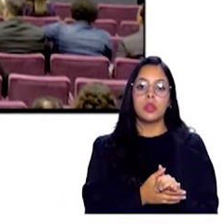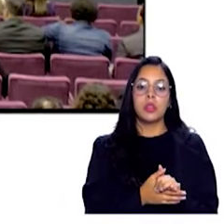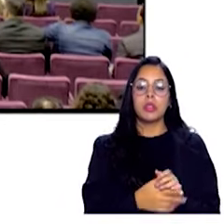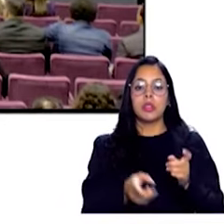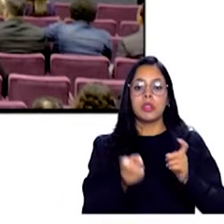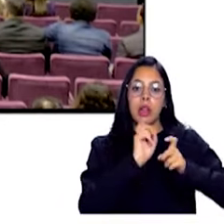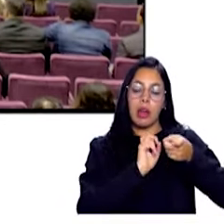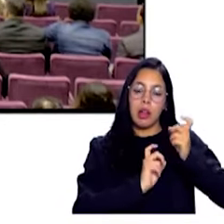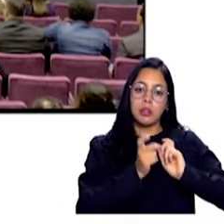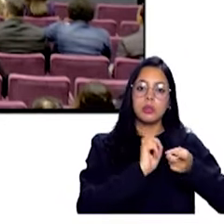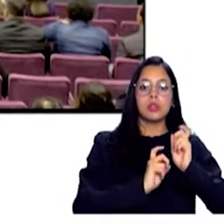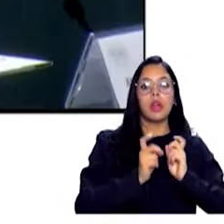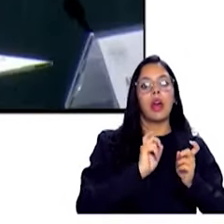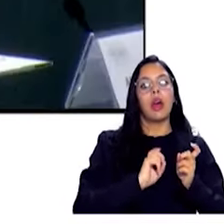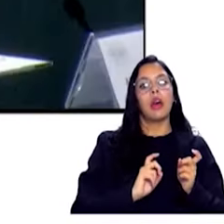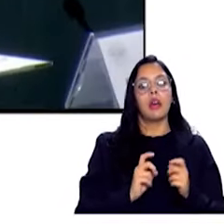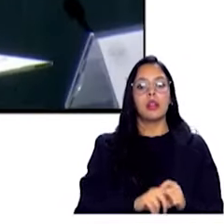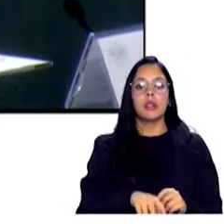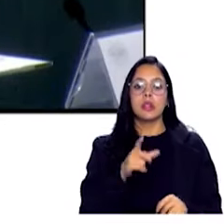de